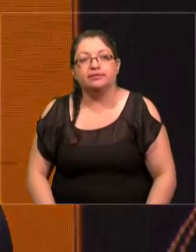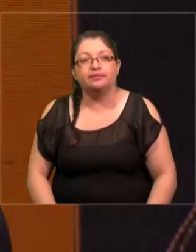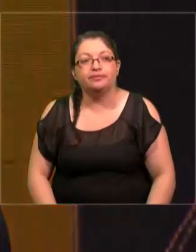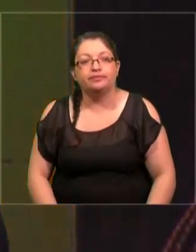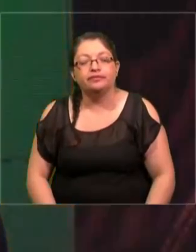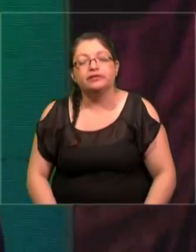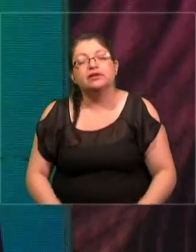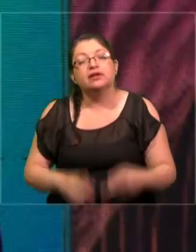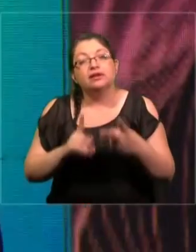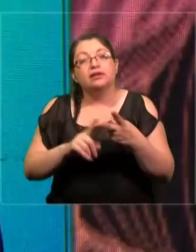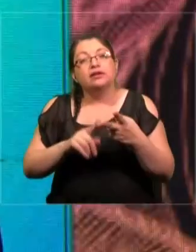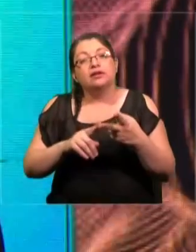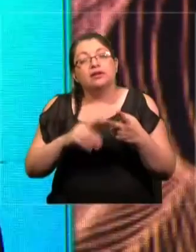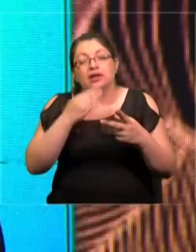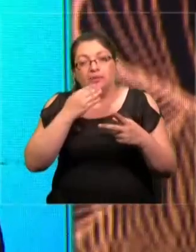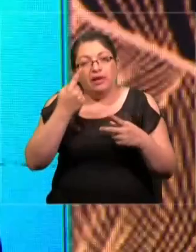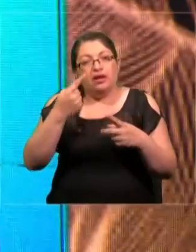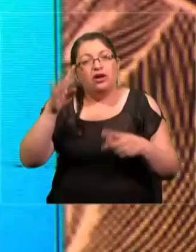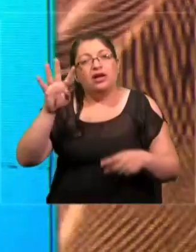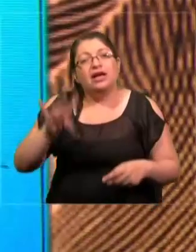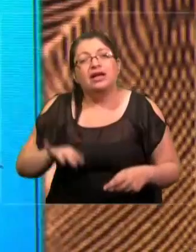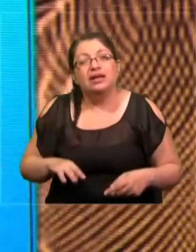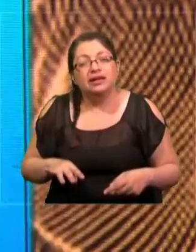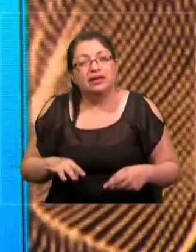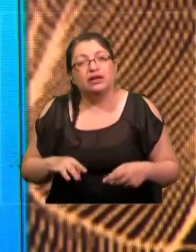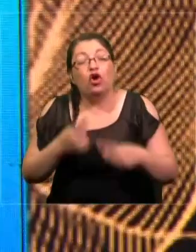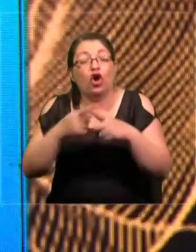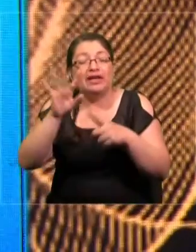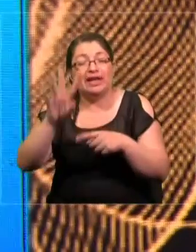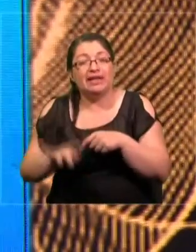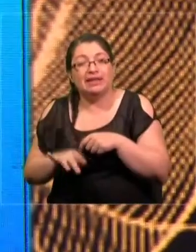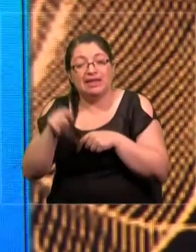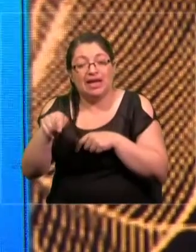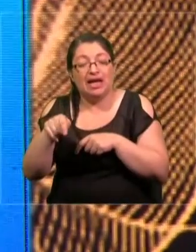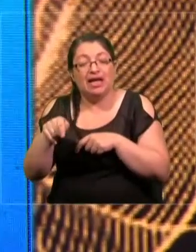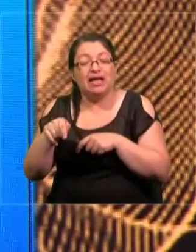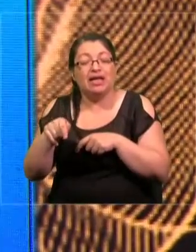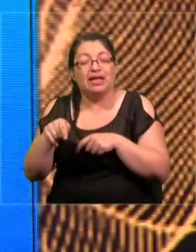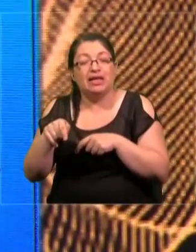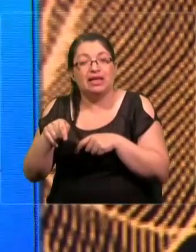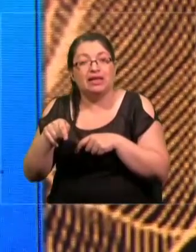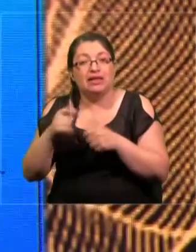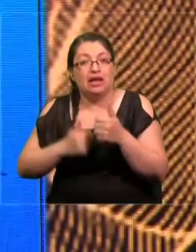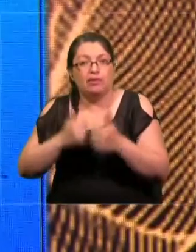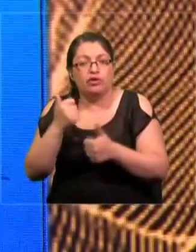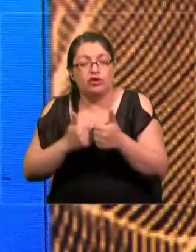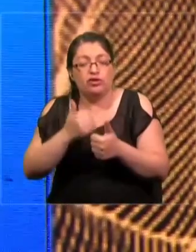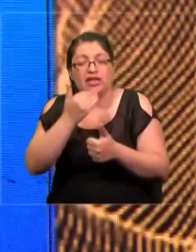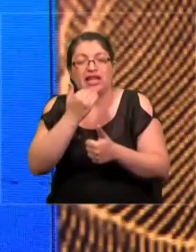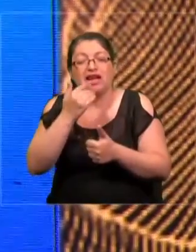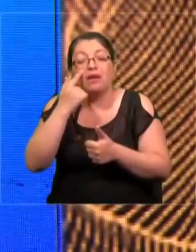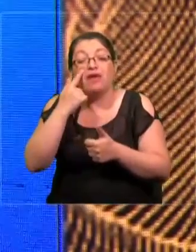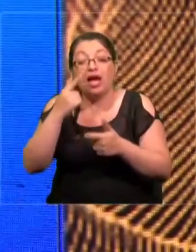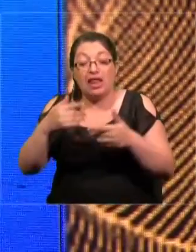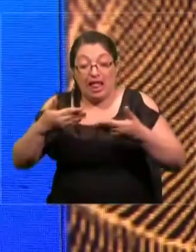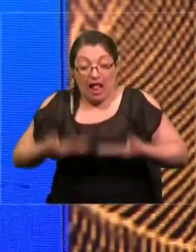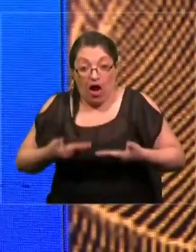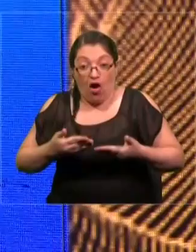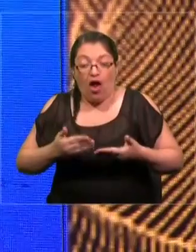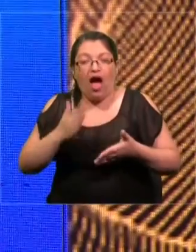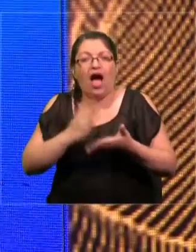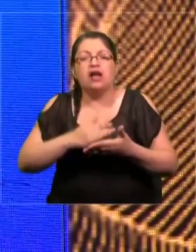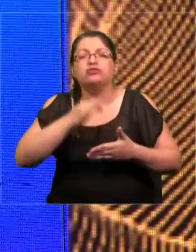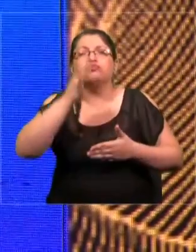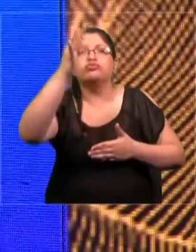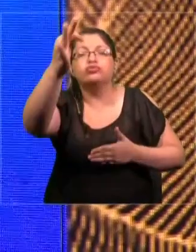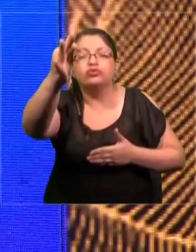En segundo lugar, otra característica que tiene esta disciplina es que, claro, mira del presente al futuro desde el actor